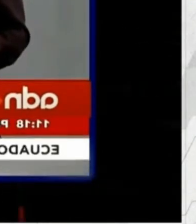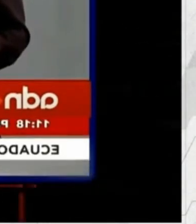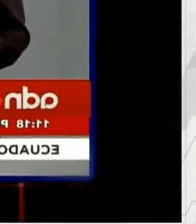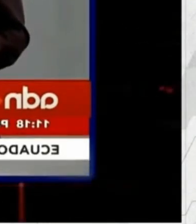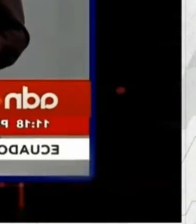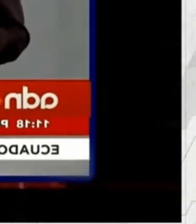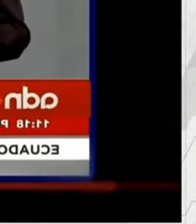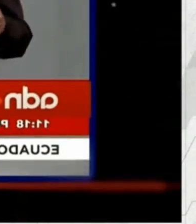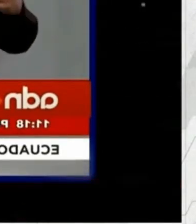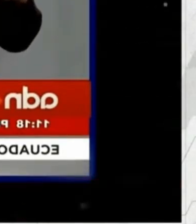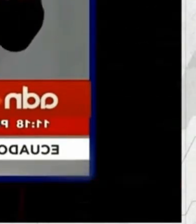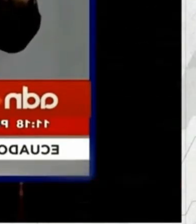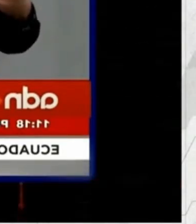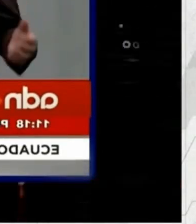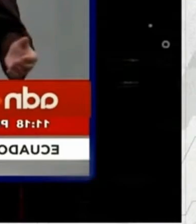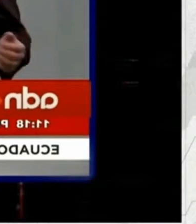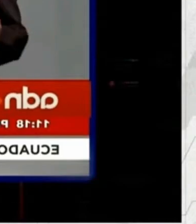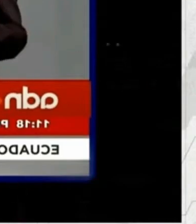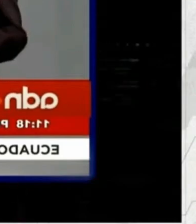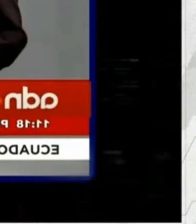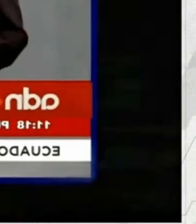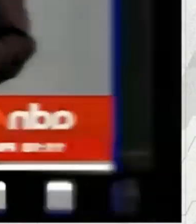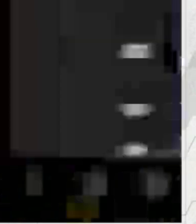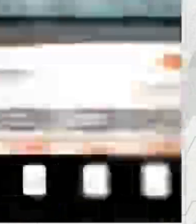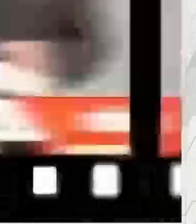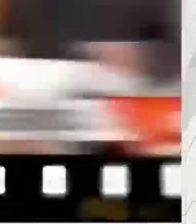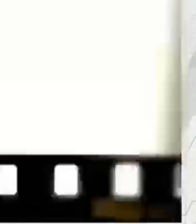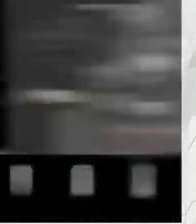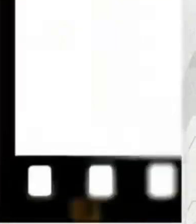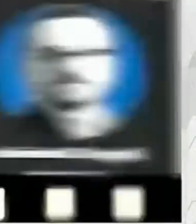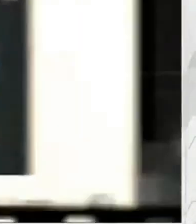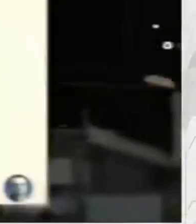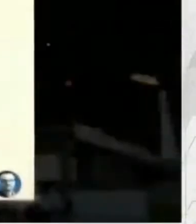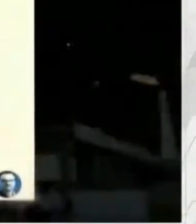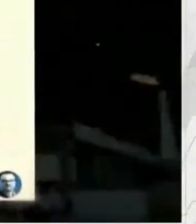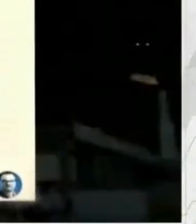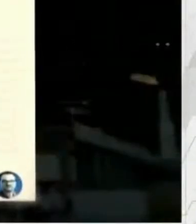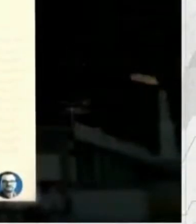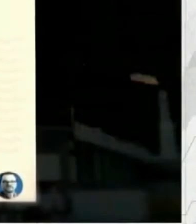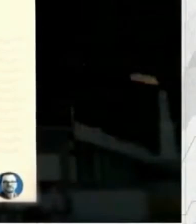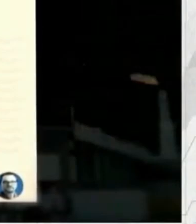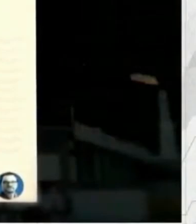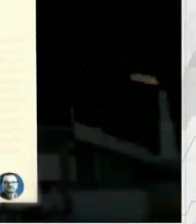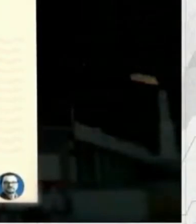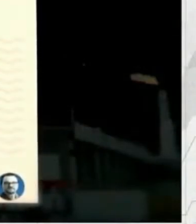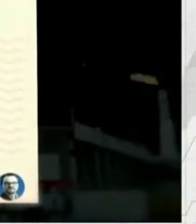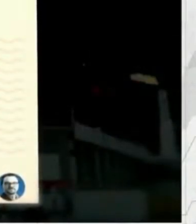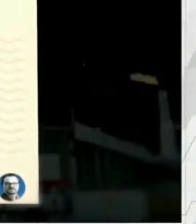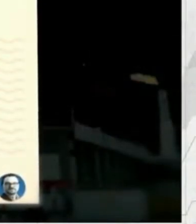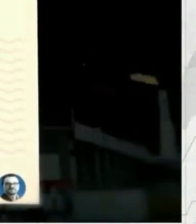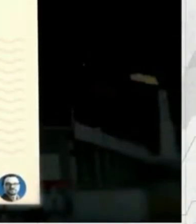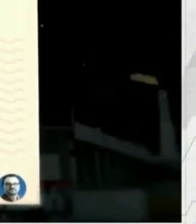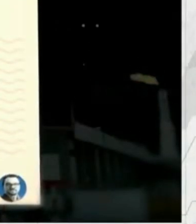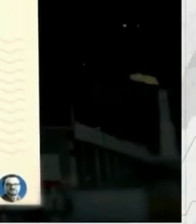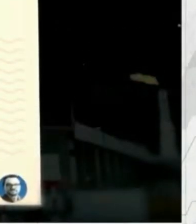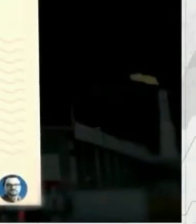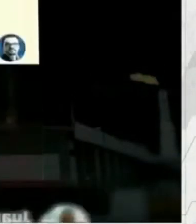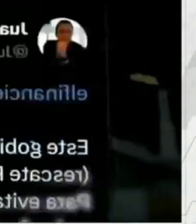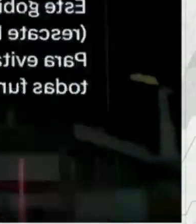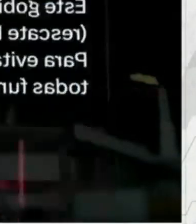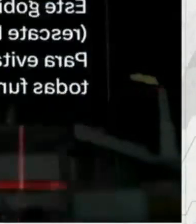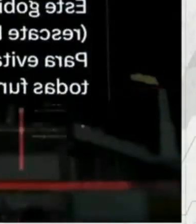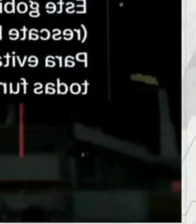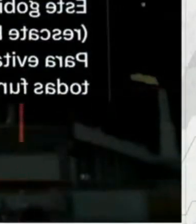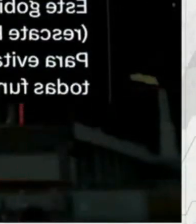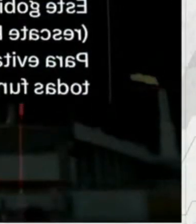ya tendría que haberse declarado hace bastante tiempo en quiebra. A lo largo de la actual administración, se ha asegurado falsamente que la